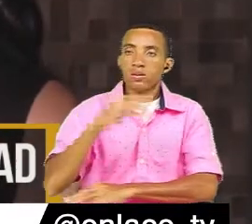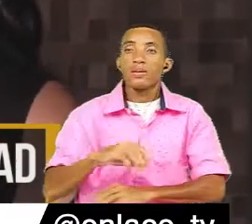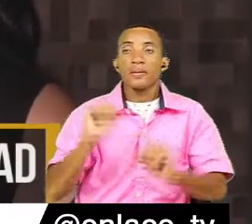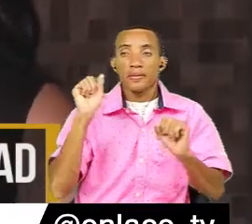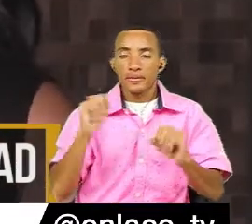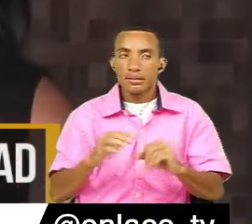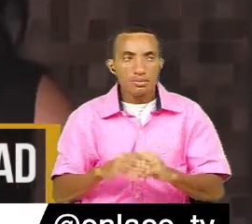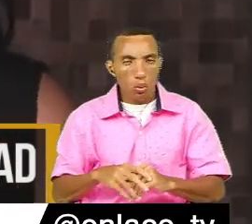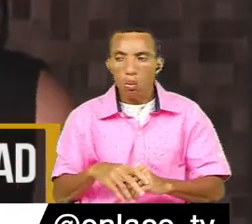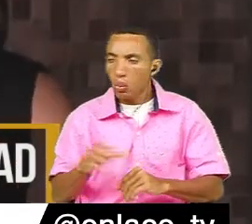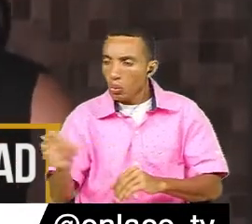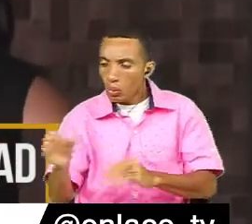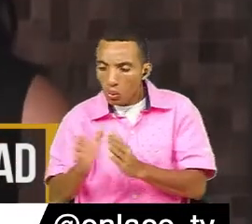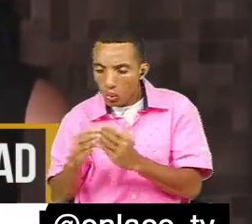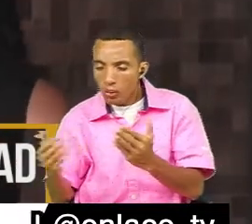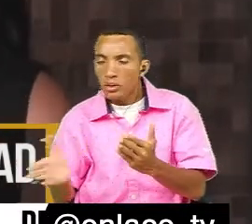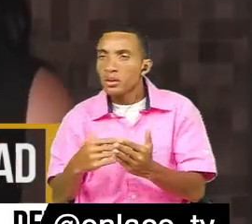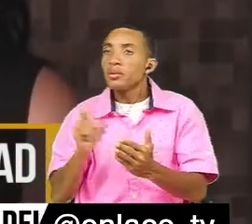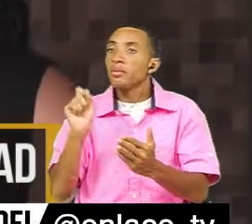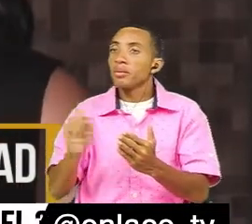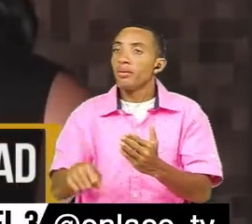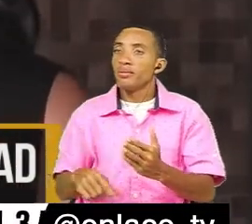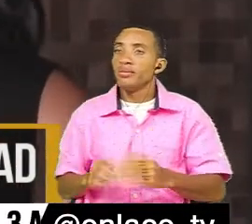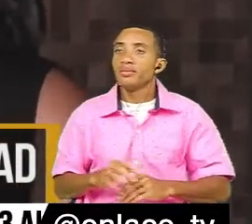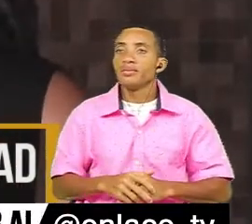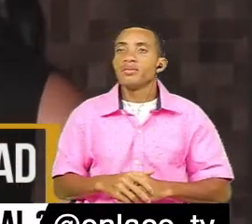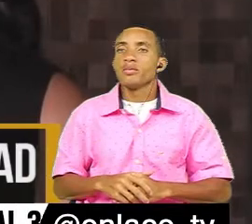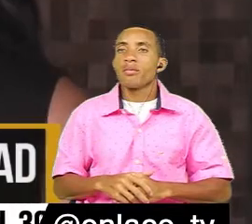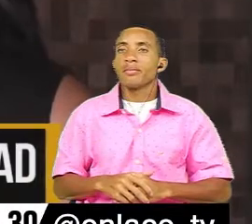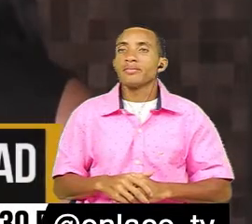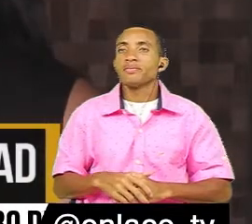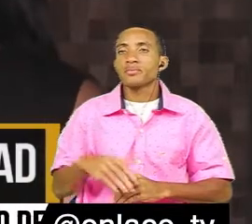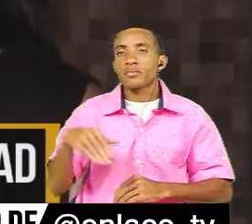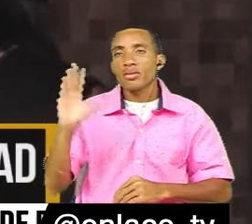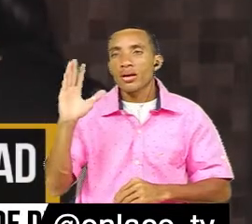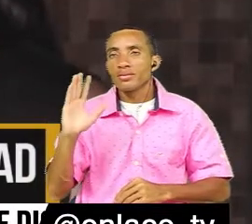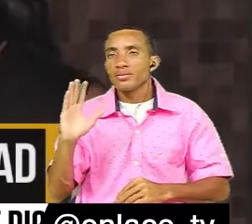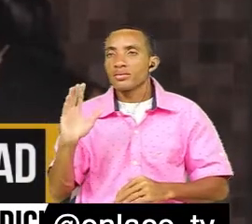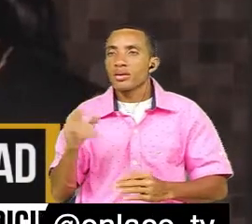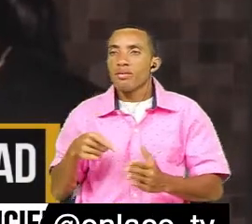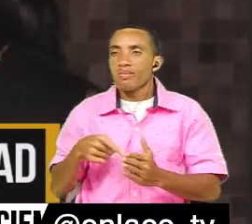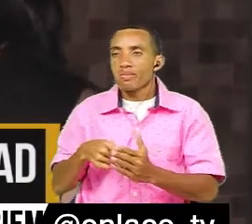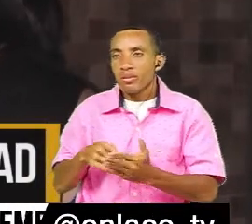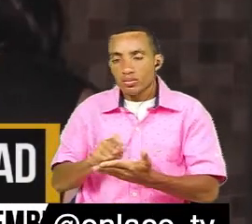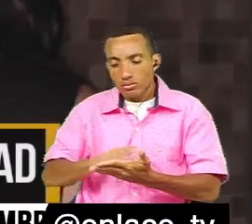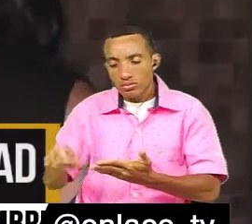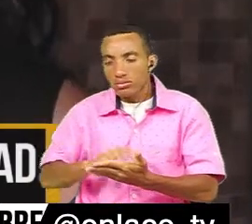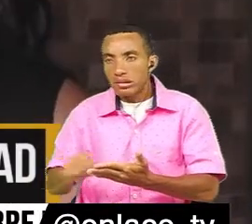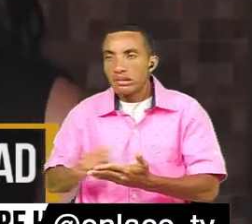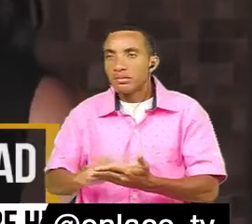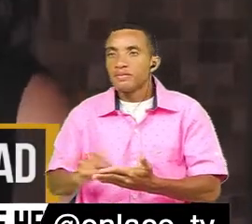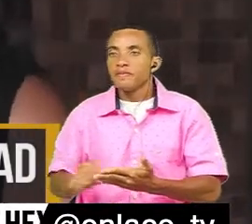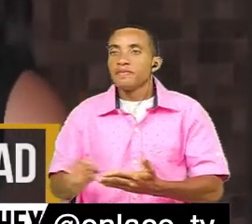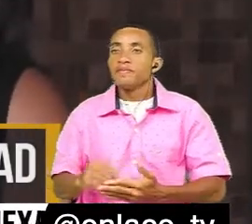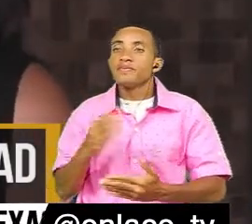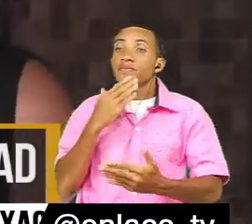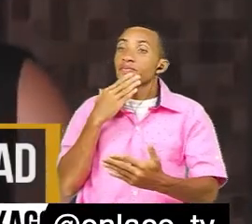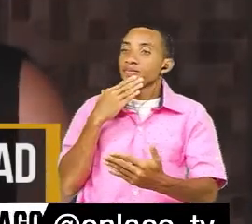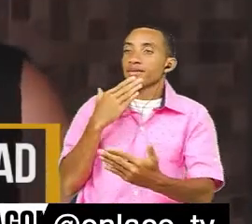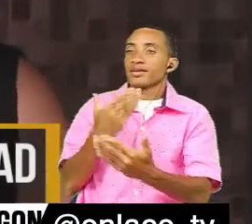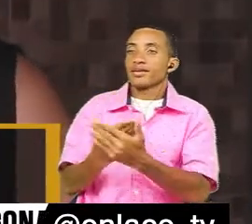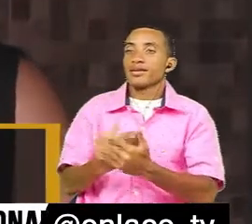libro, porque esas narraciones están la mayoría basadas en textos escritos. Entonces, gracias al trabajo